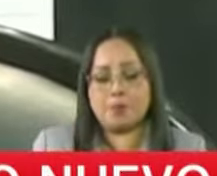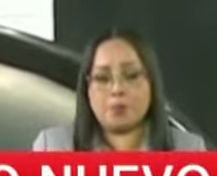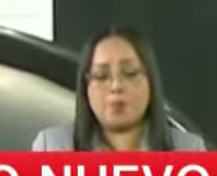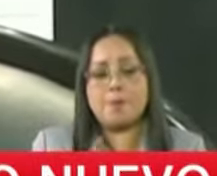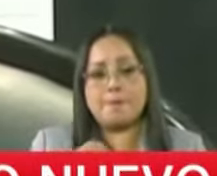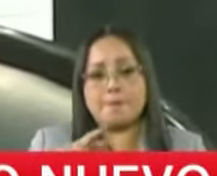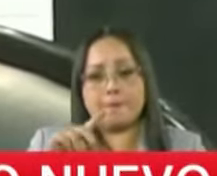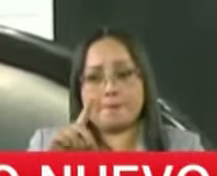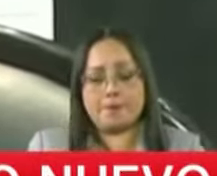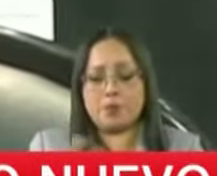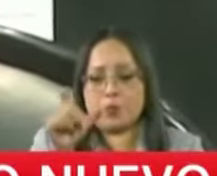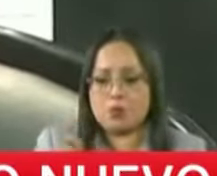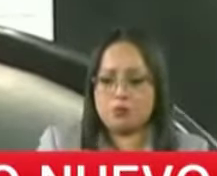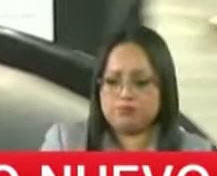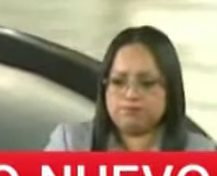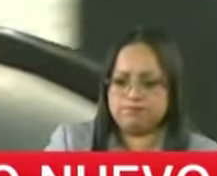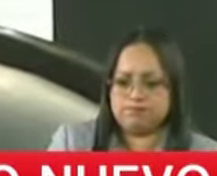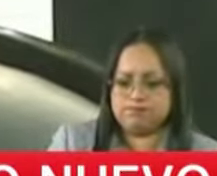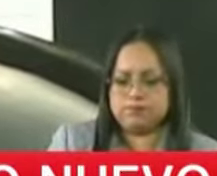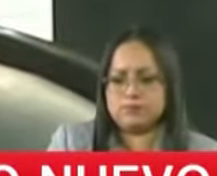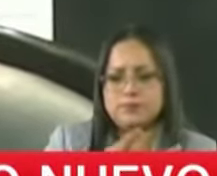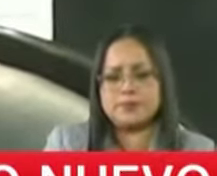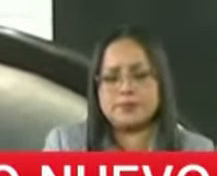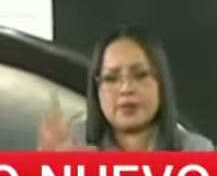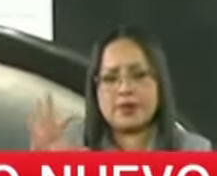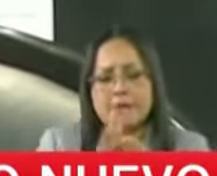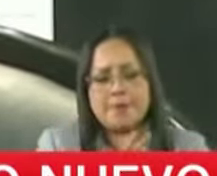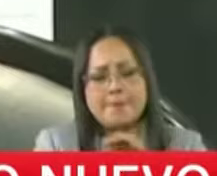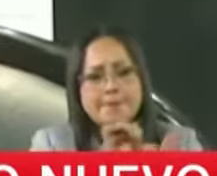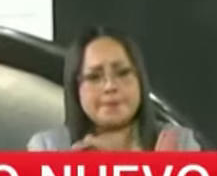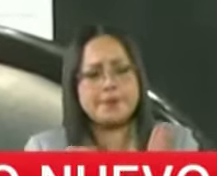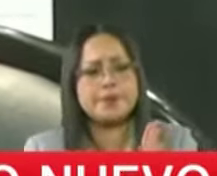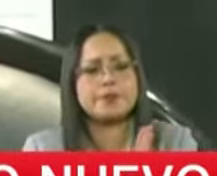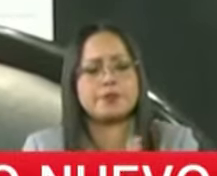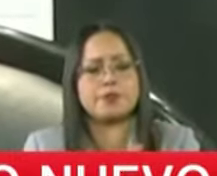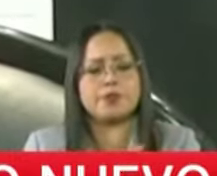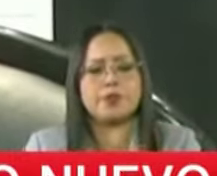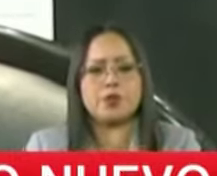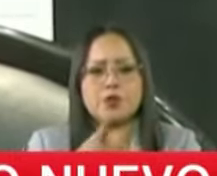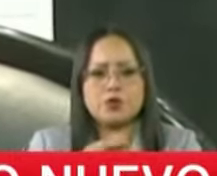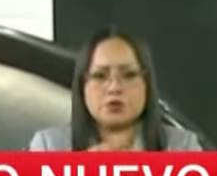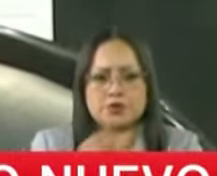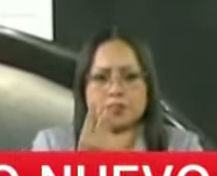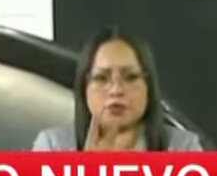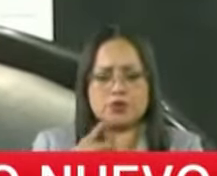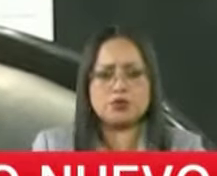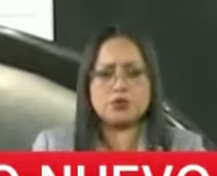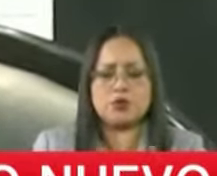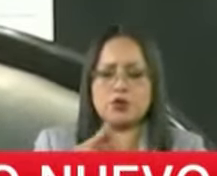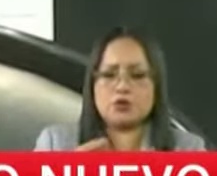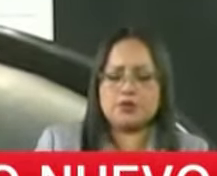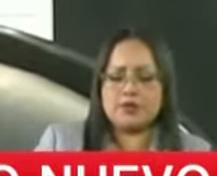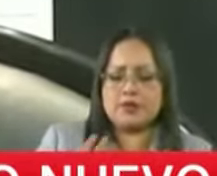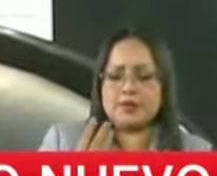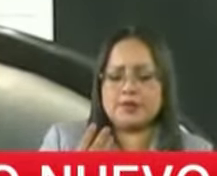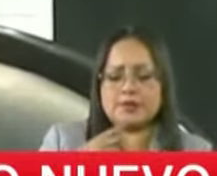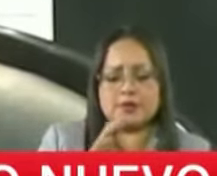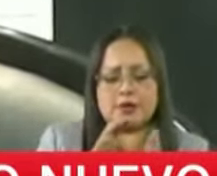de elegibilidad establecidos en los artículos 82 y 83 de